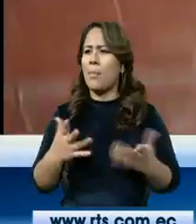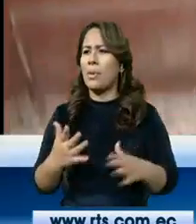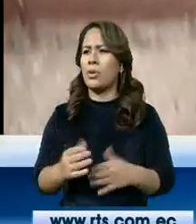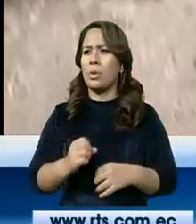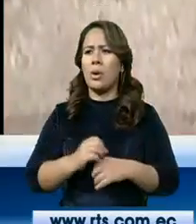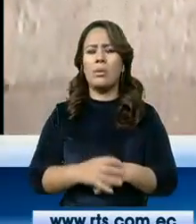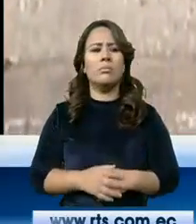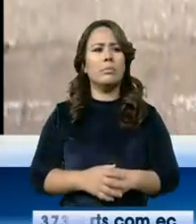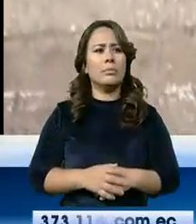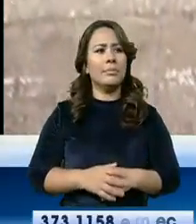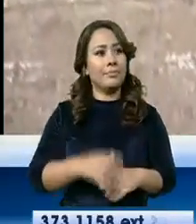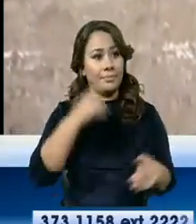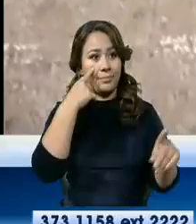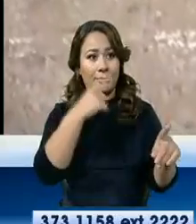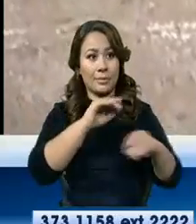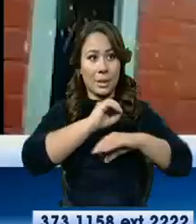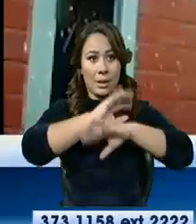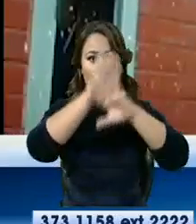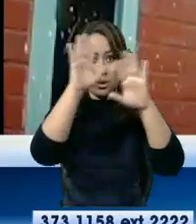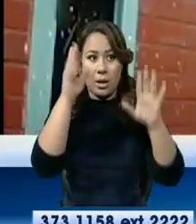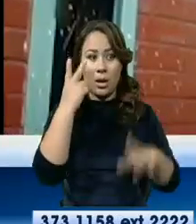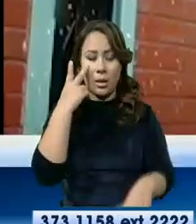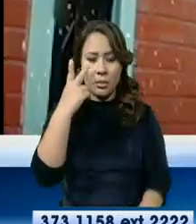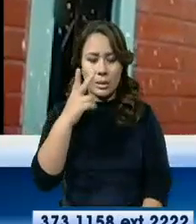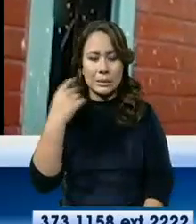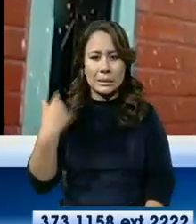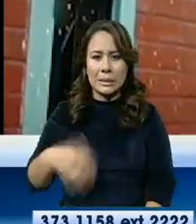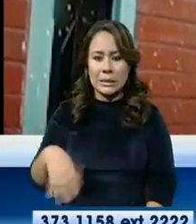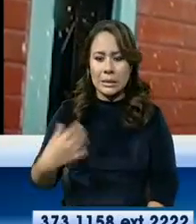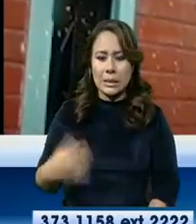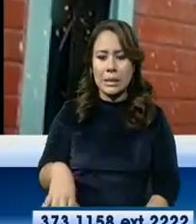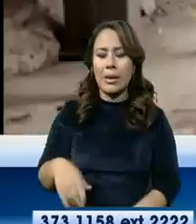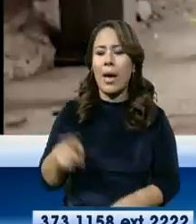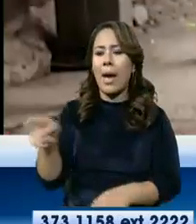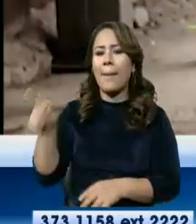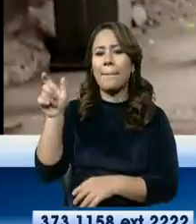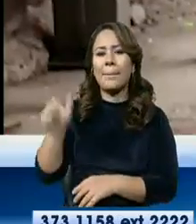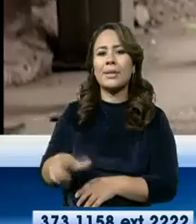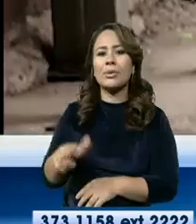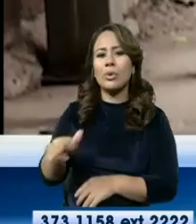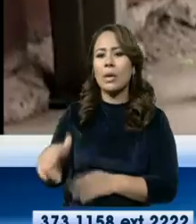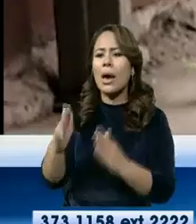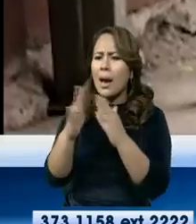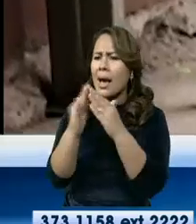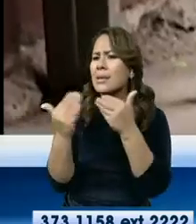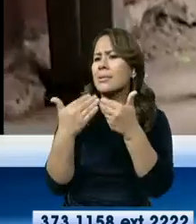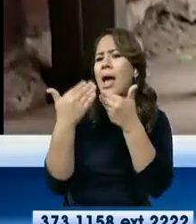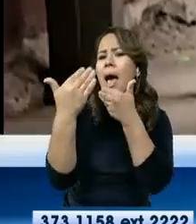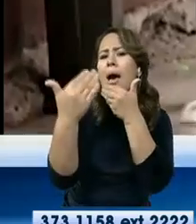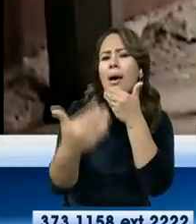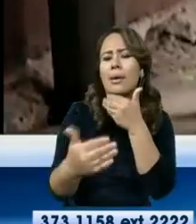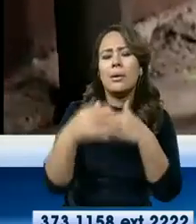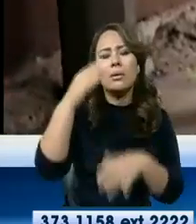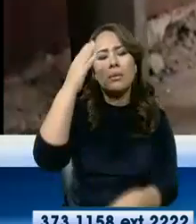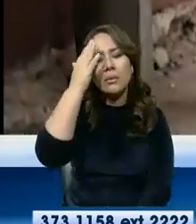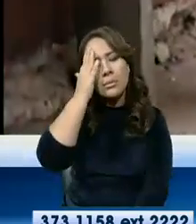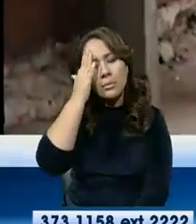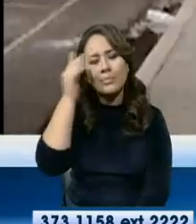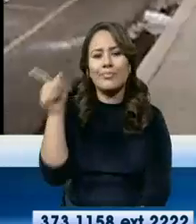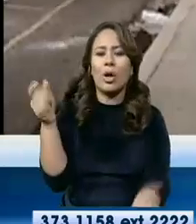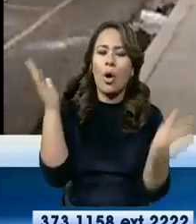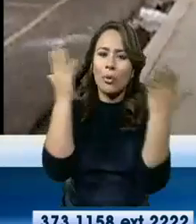fue posible descubrir de quién se trataba. Allí se dan cuenta que el herido tenía su domicilio junto a la entidad